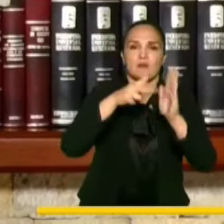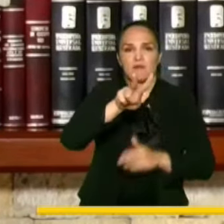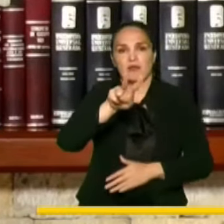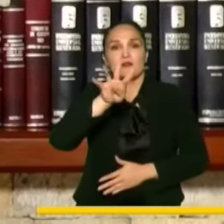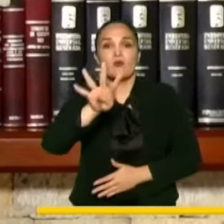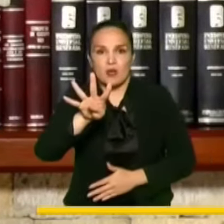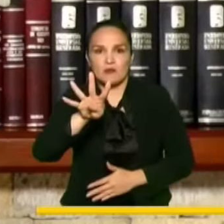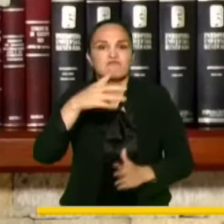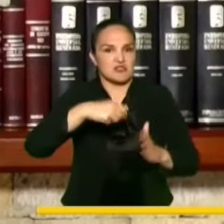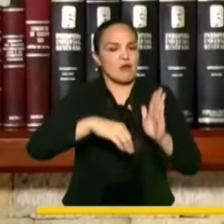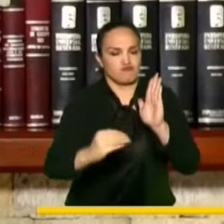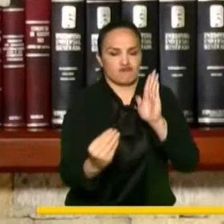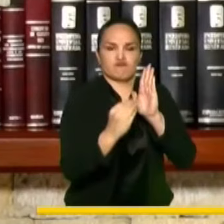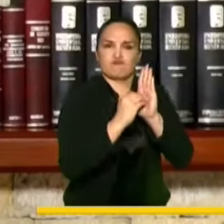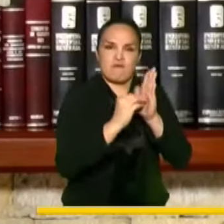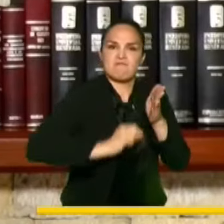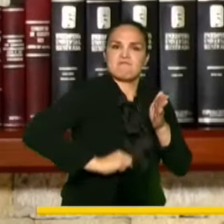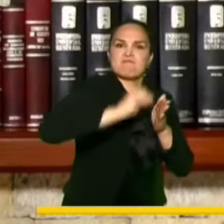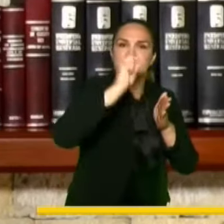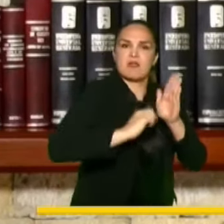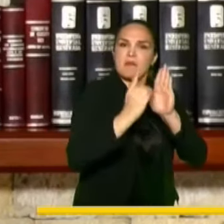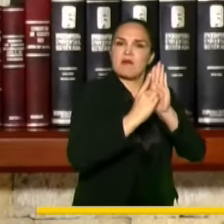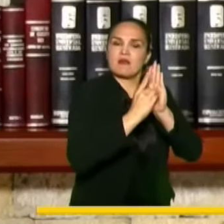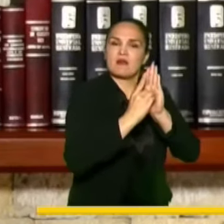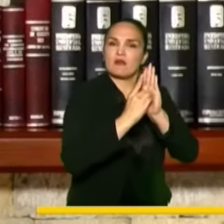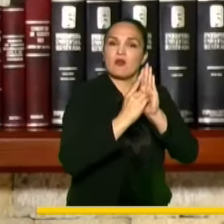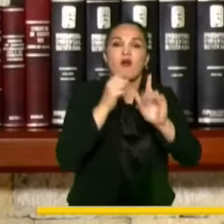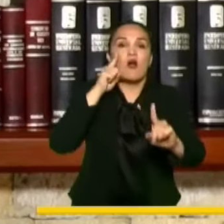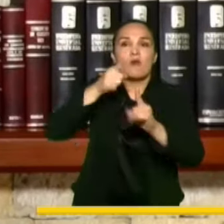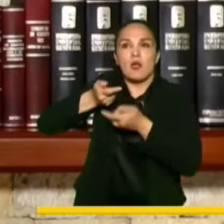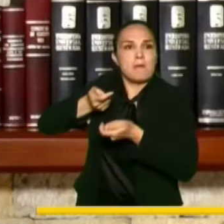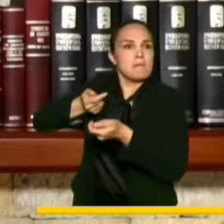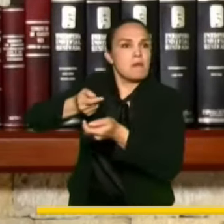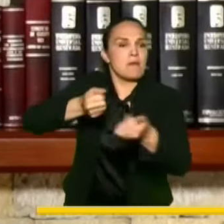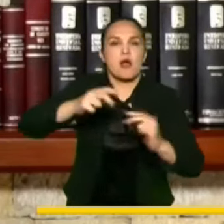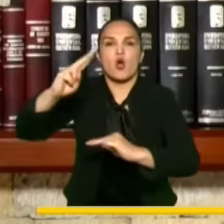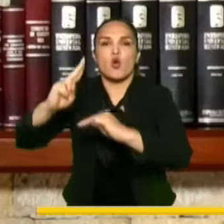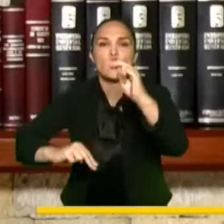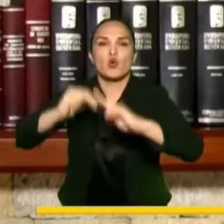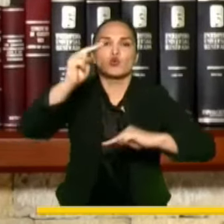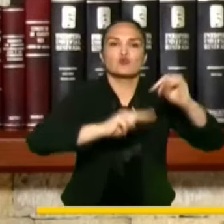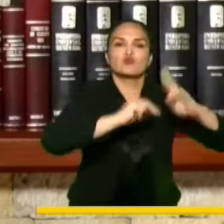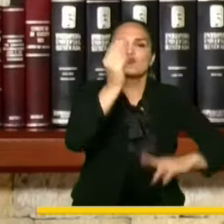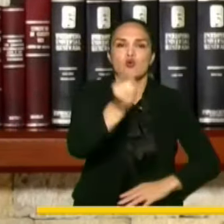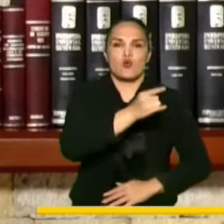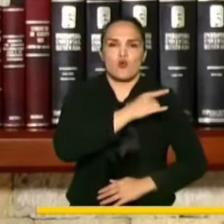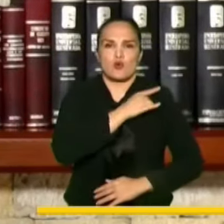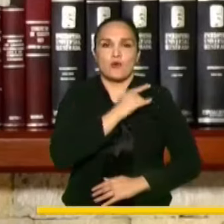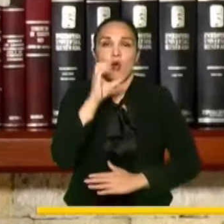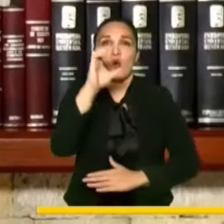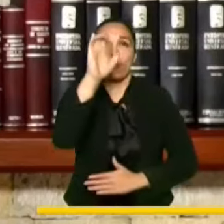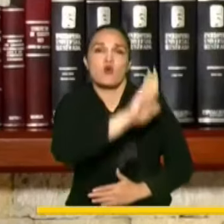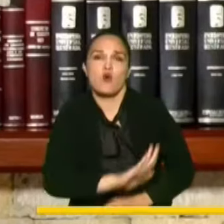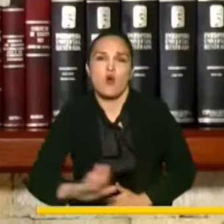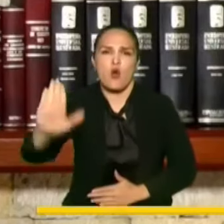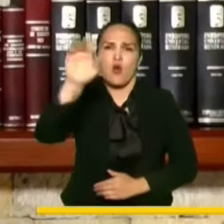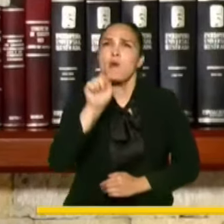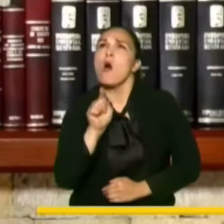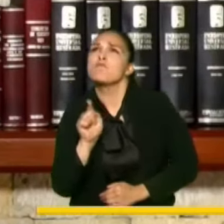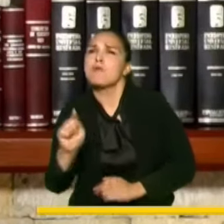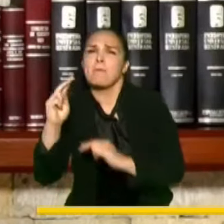en forma generalizada la construcción de sedes de educación superior en todo el territorio nacional, con